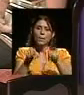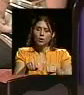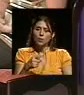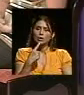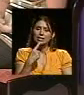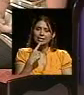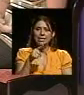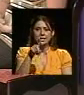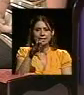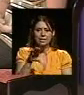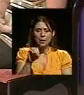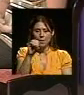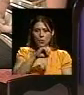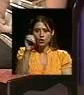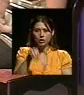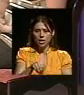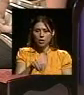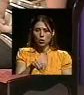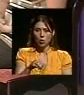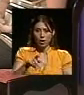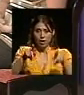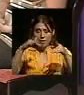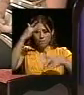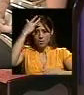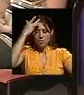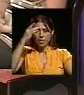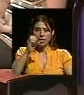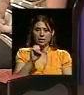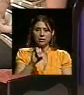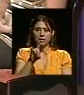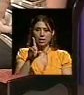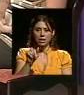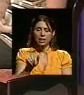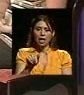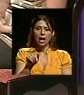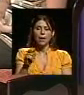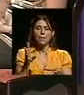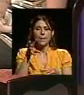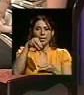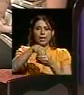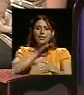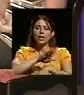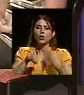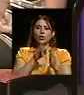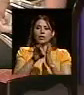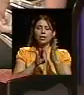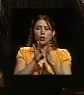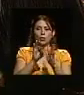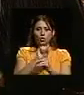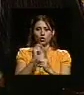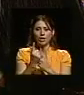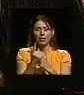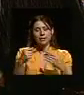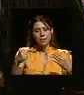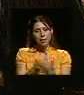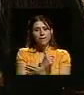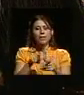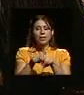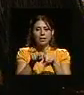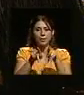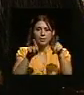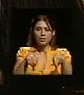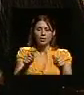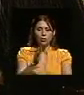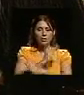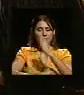en un 100% que el SIDA pertenece a todos los estereotipos sociales y que lamentablemente también las personas con